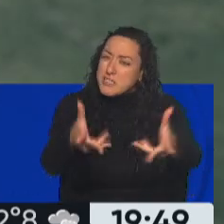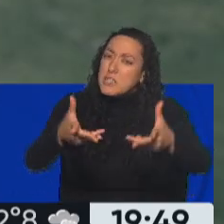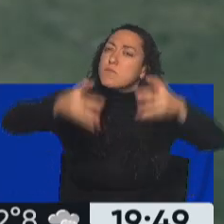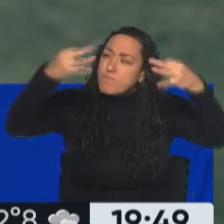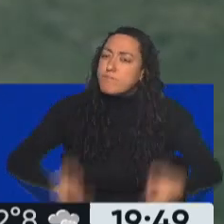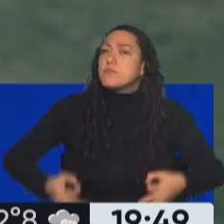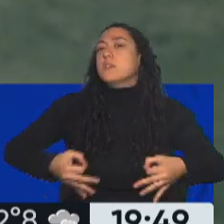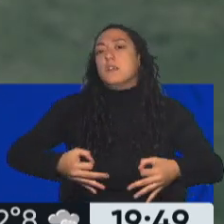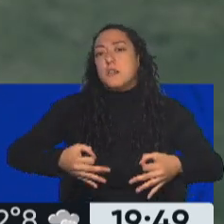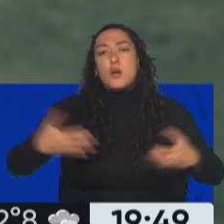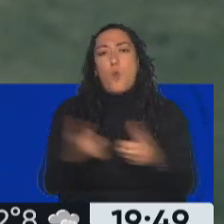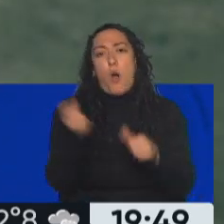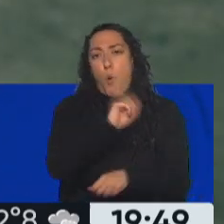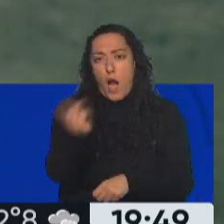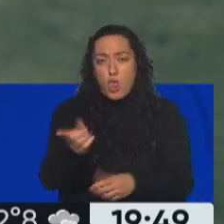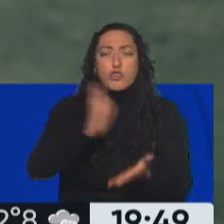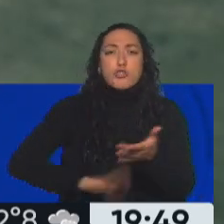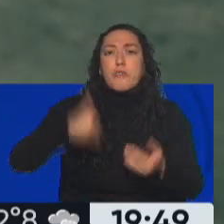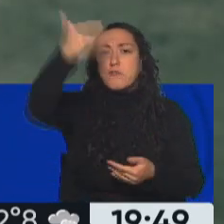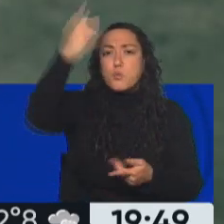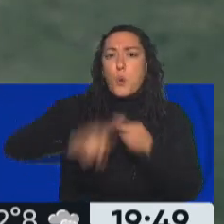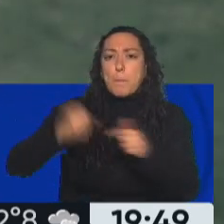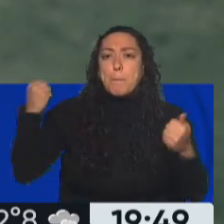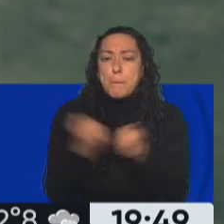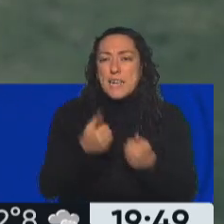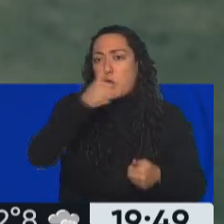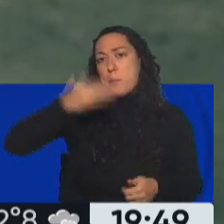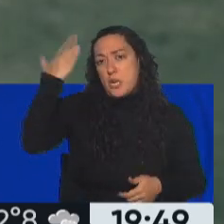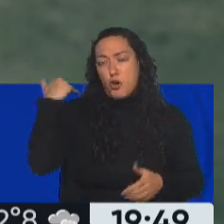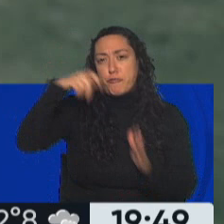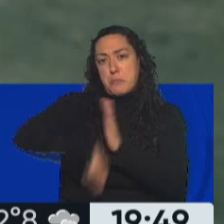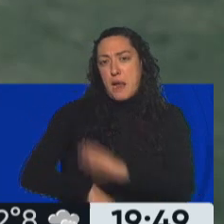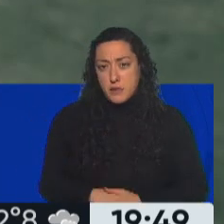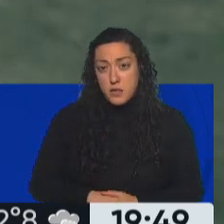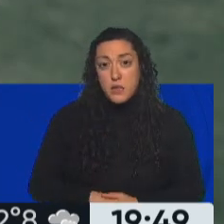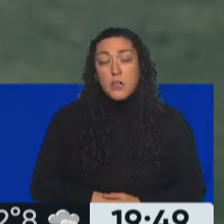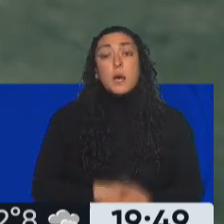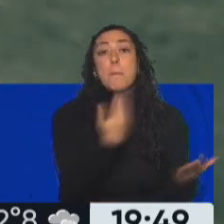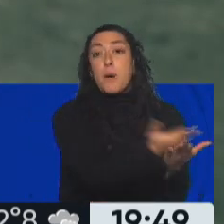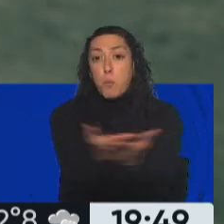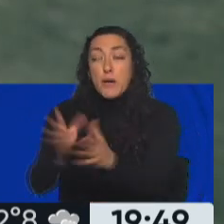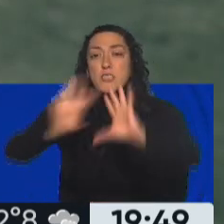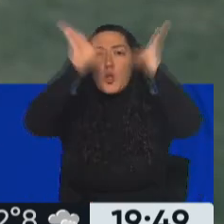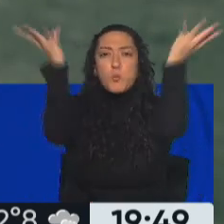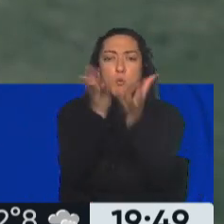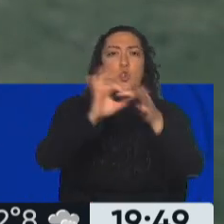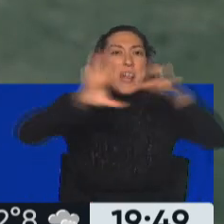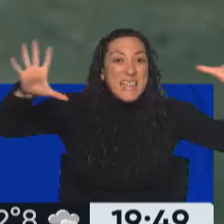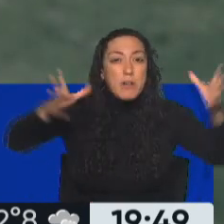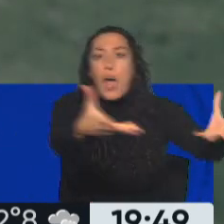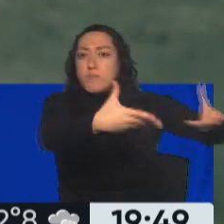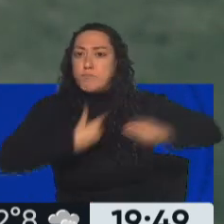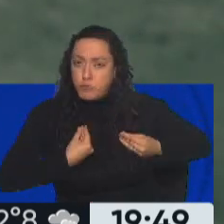oficialmente nuestro disenso sobre el Pacto del Futuro firmado el día domingo e invitamos a todas las naciones del mundo libre a que nos